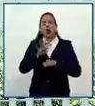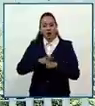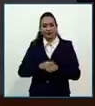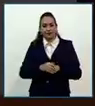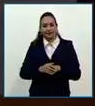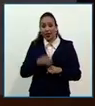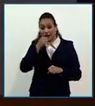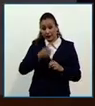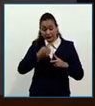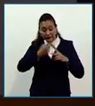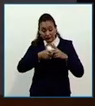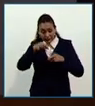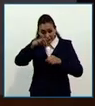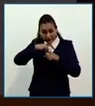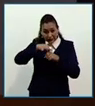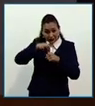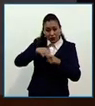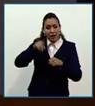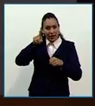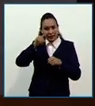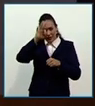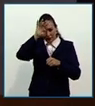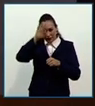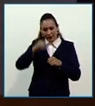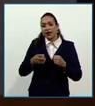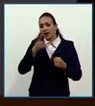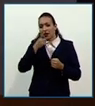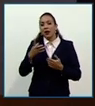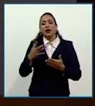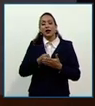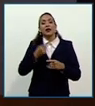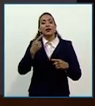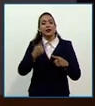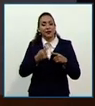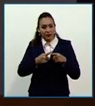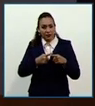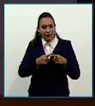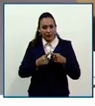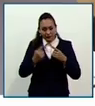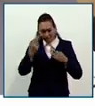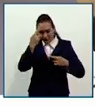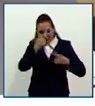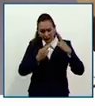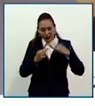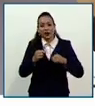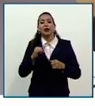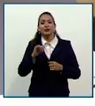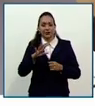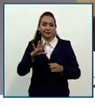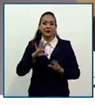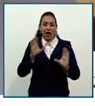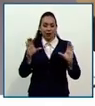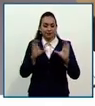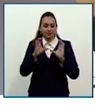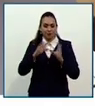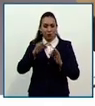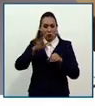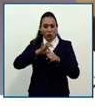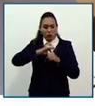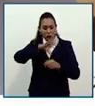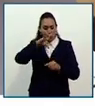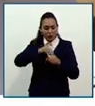de la elección del ayuntamiento de dicha ciudad y confirmó en los aspectos impugnados la declaración de validez de la elección y